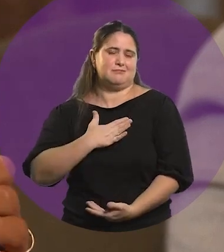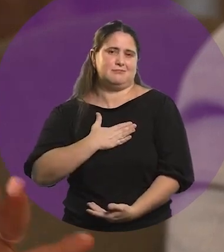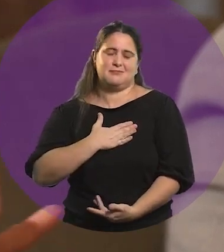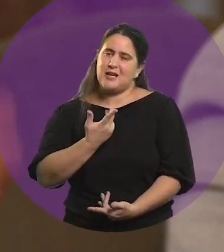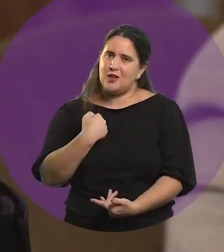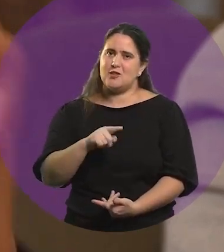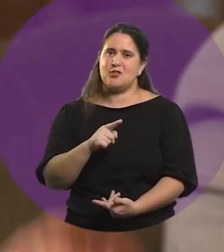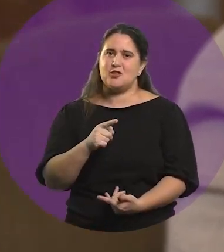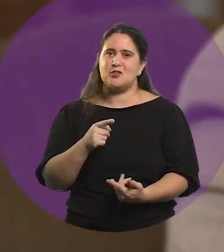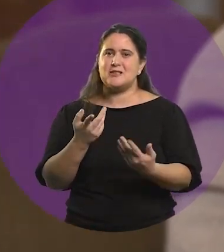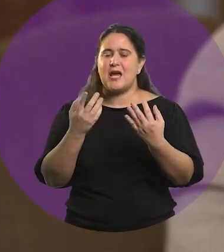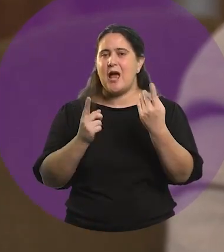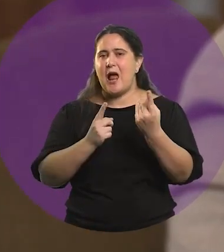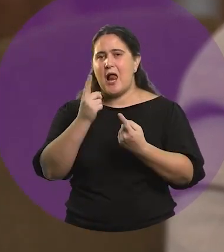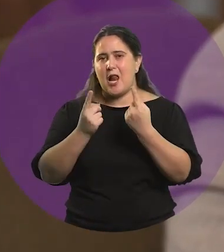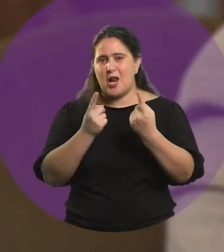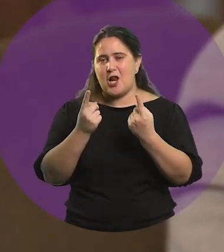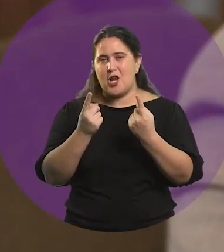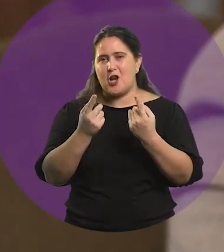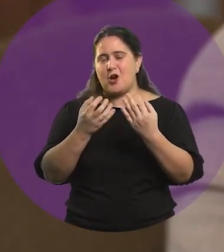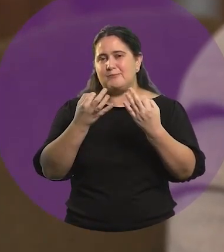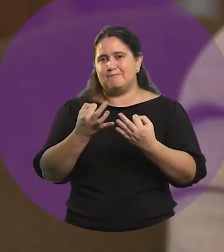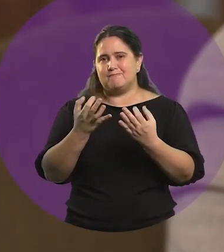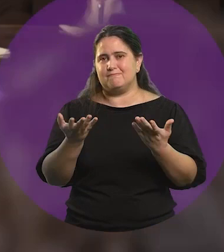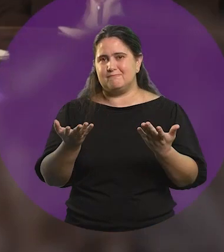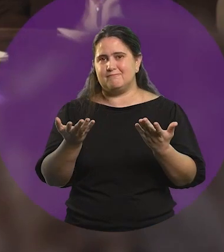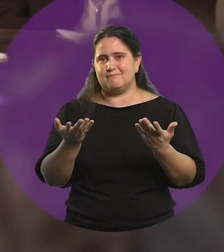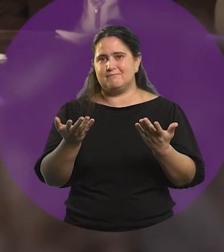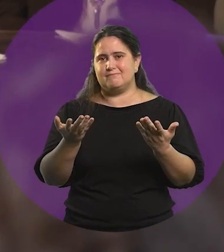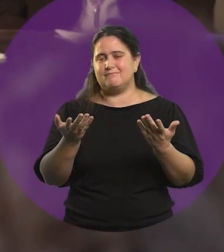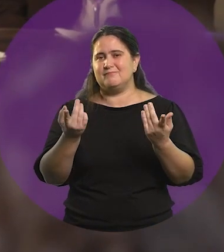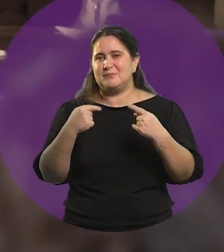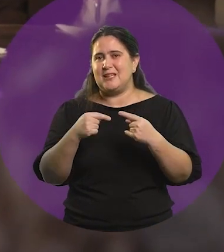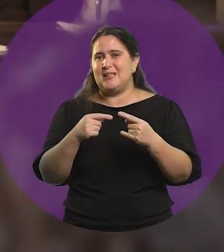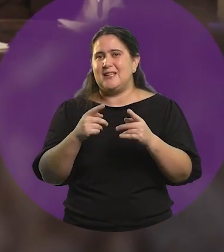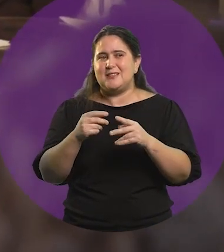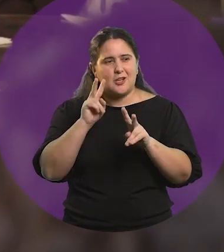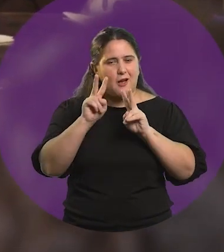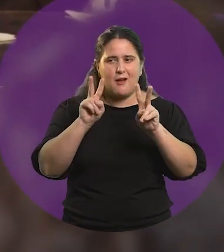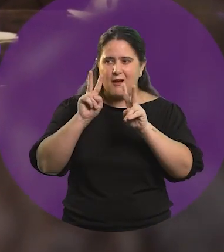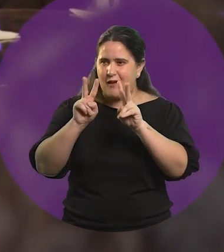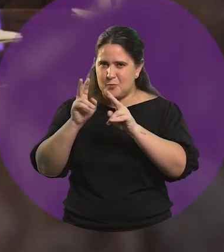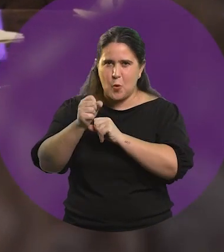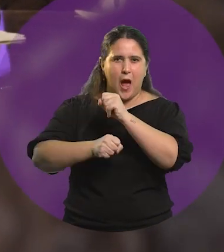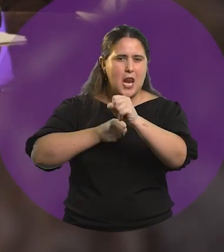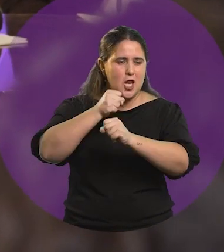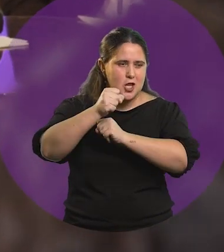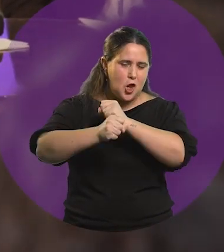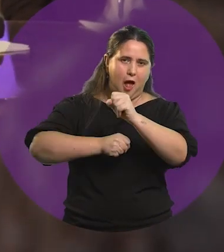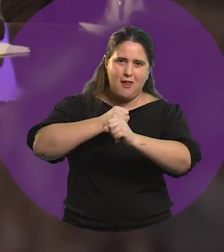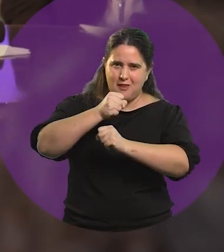uno asume algo que para mí es importante decirles. Y es que he visto durante todos estos